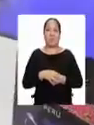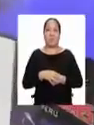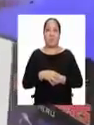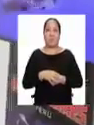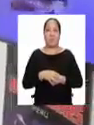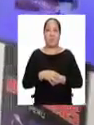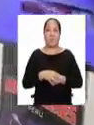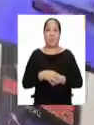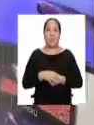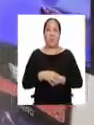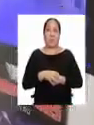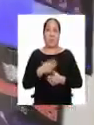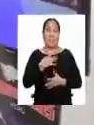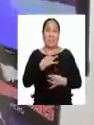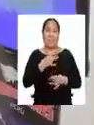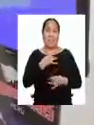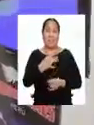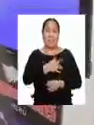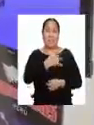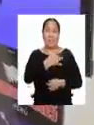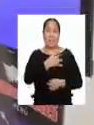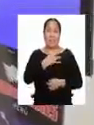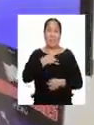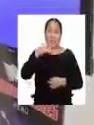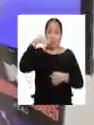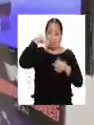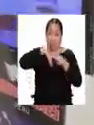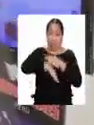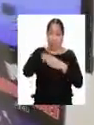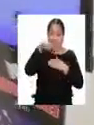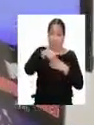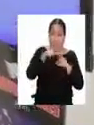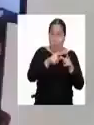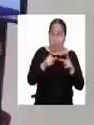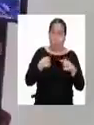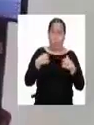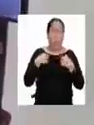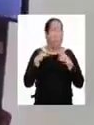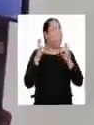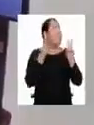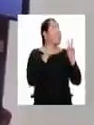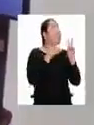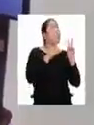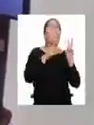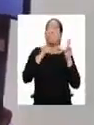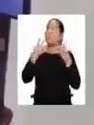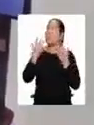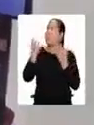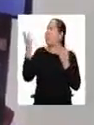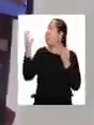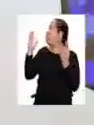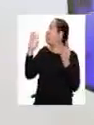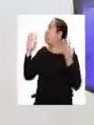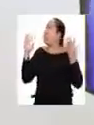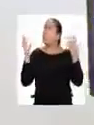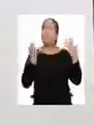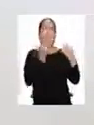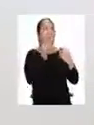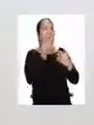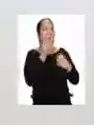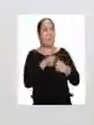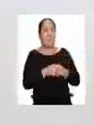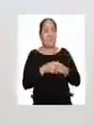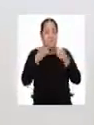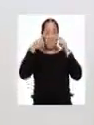Y lo interesante de esto y lo que hace que me sienta dentro de este espacio es que cuando yo me muevo, todo el espacio se mueve. ¿Cómo es que esto pasa? El